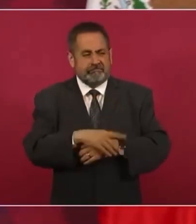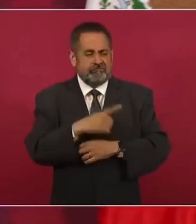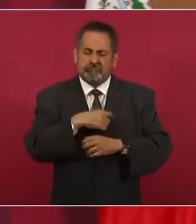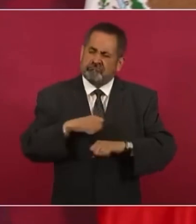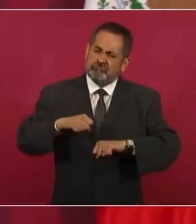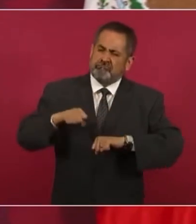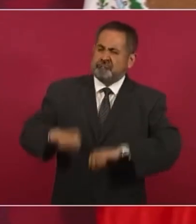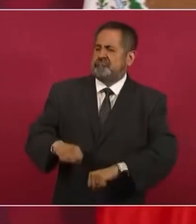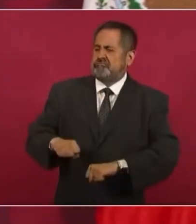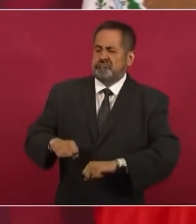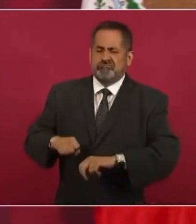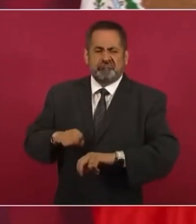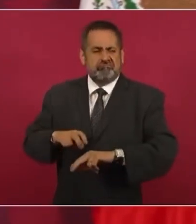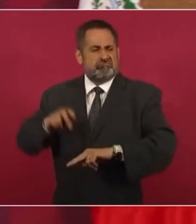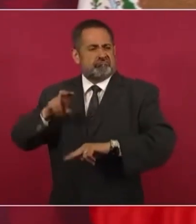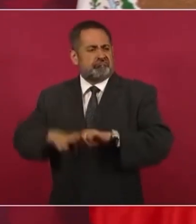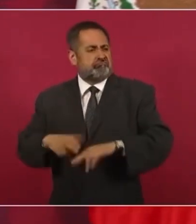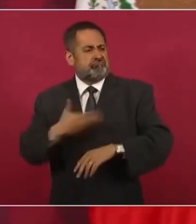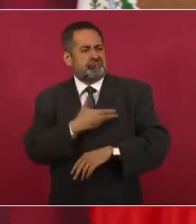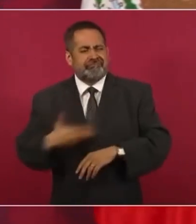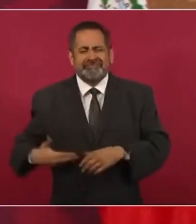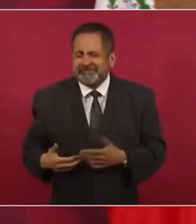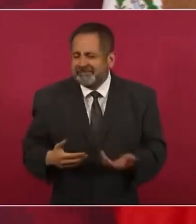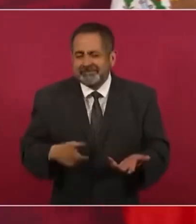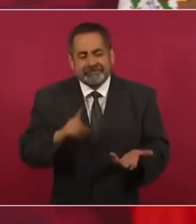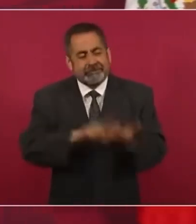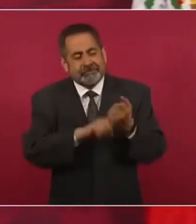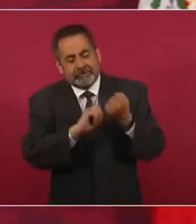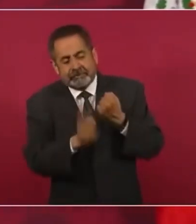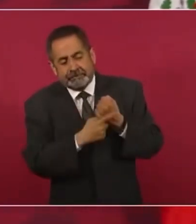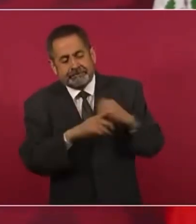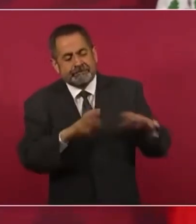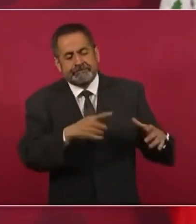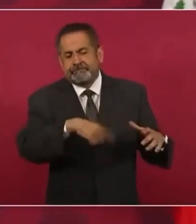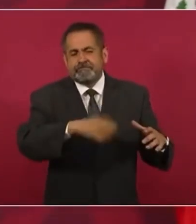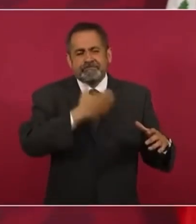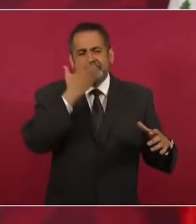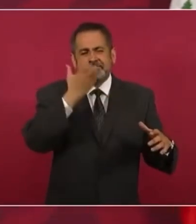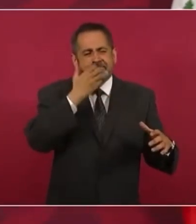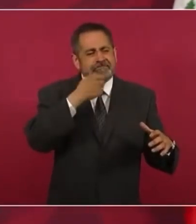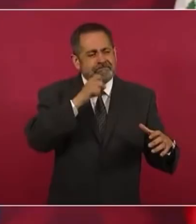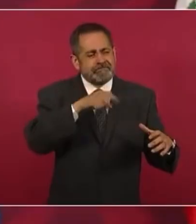imponerse. Esa es obra del conservadurismo.